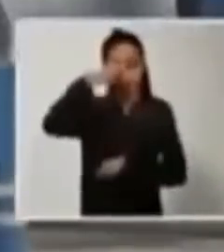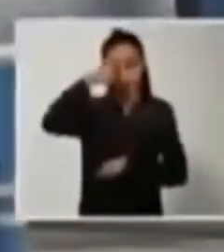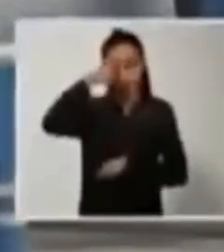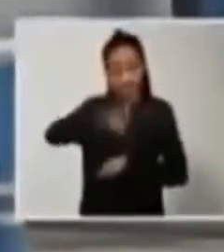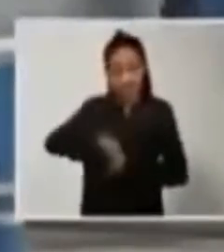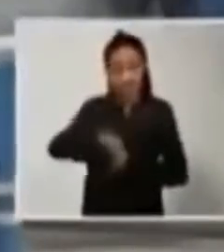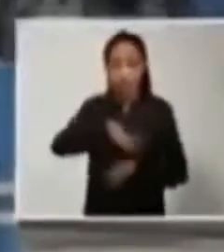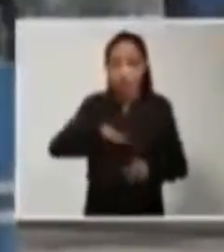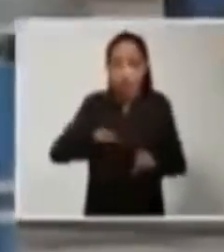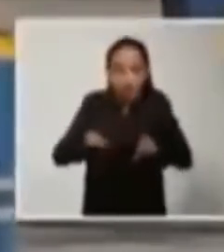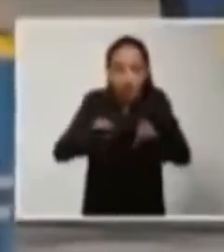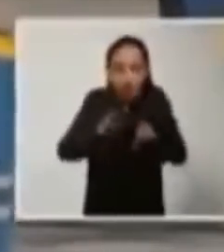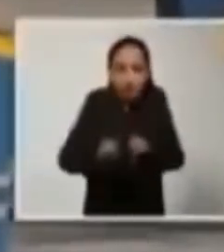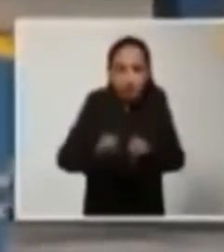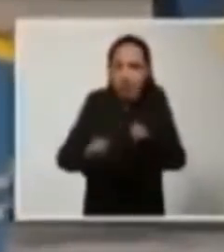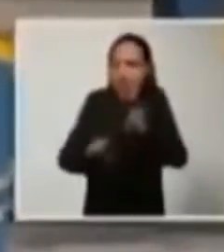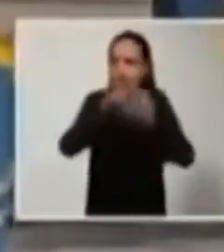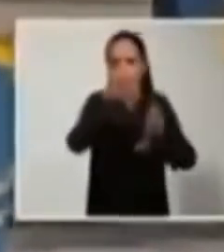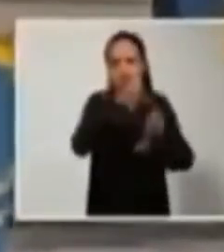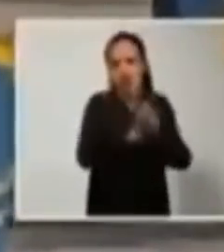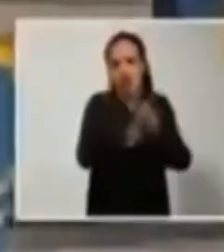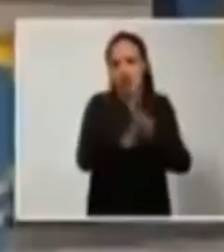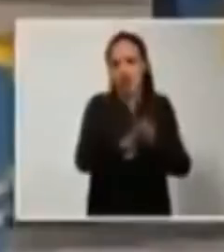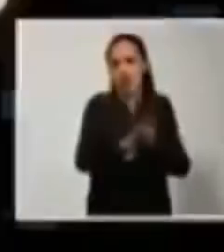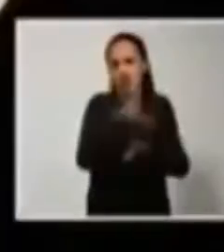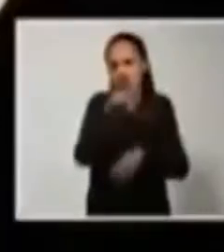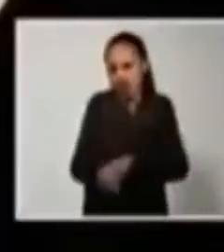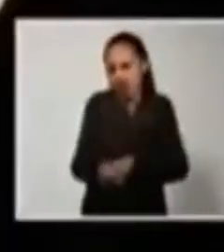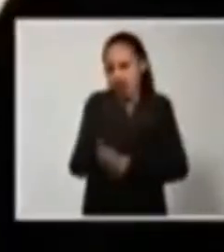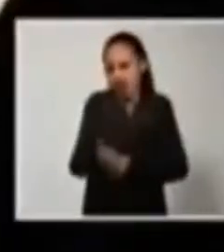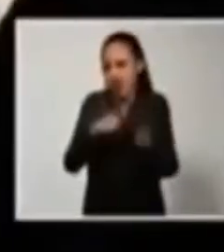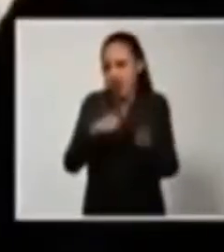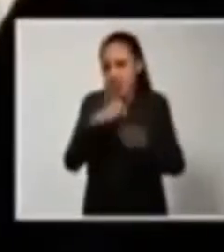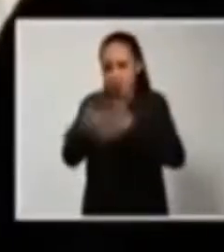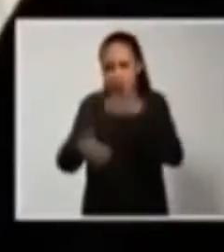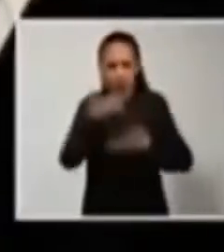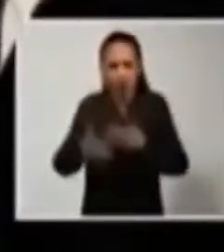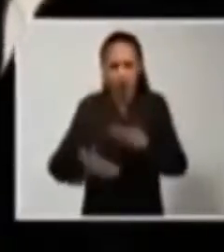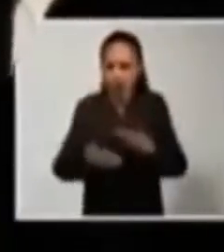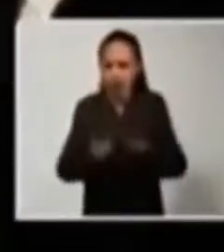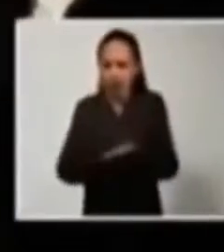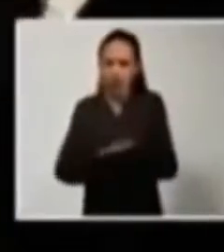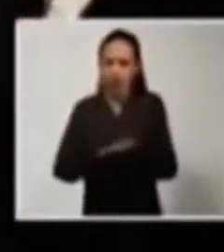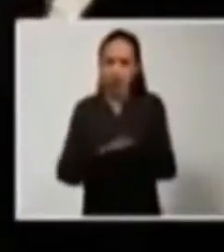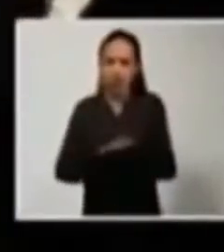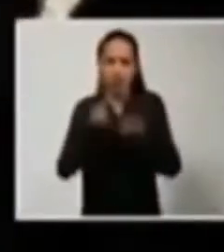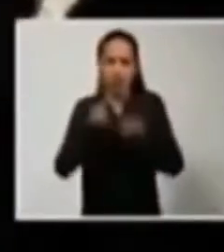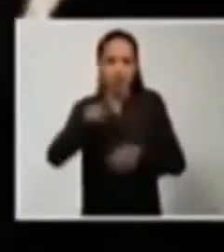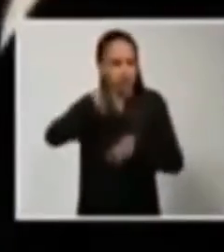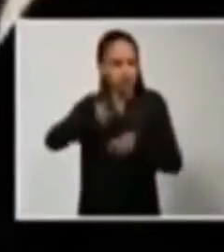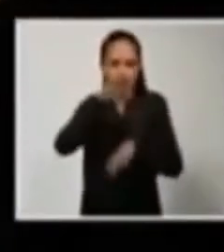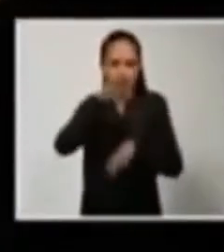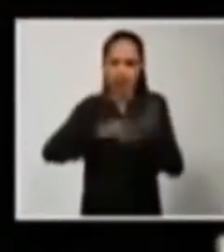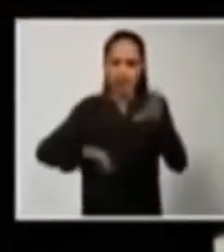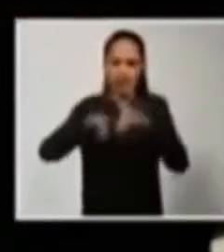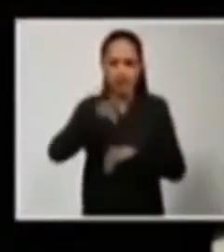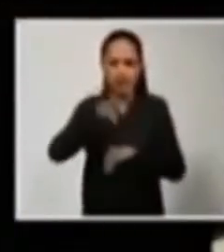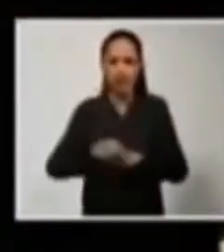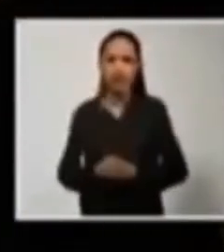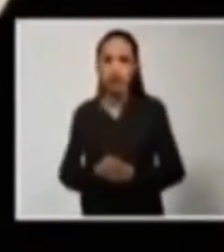en Guantánamo no es lugar para tratar cuestiones migratorias. El comandante de la estación naval puede